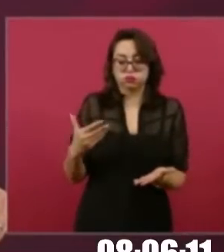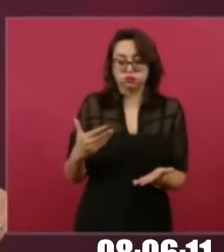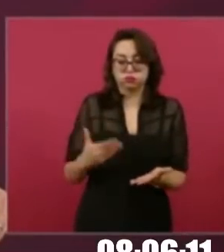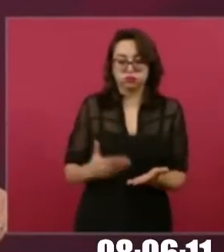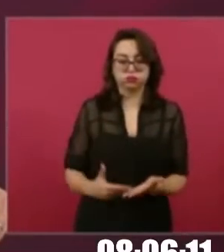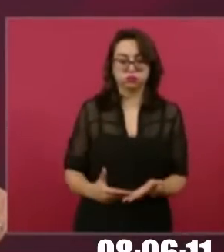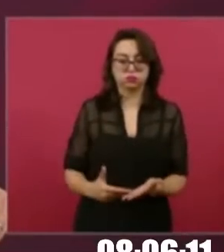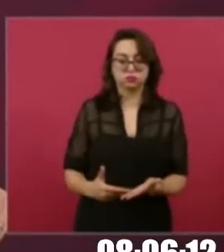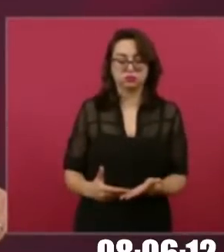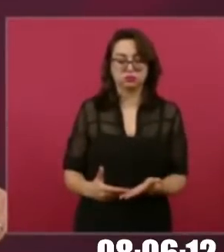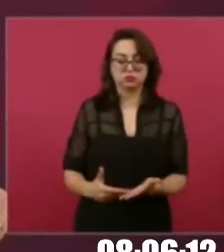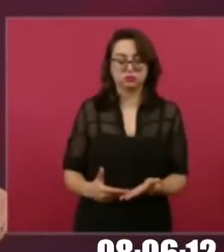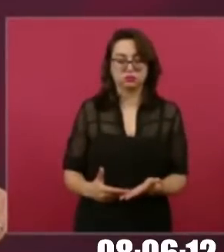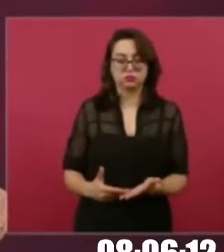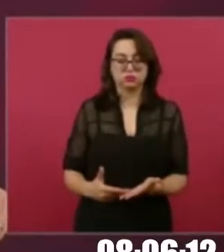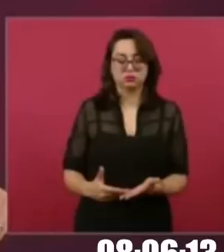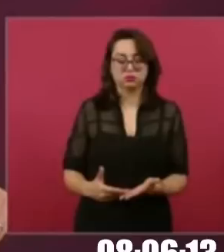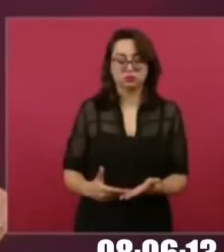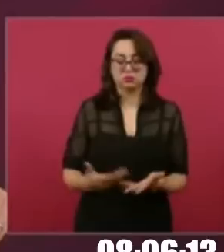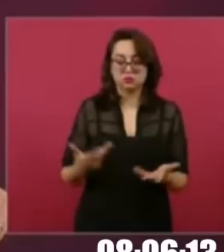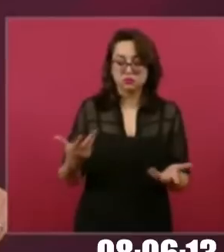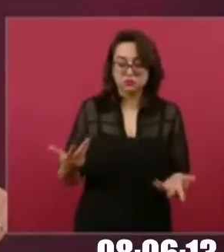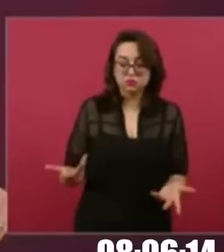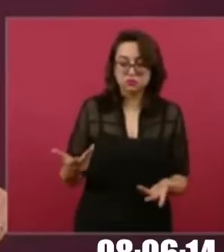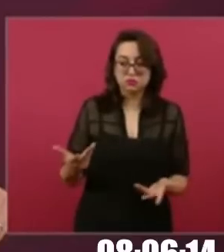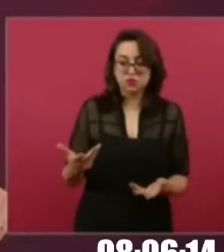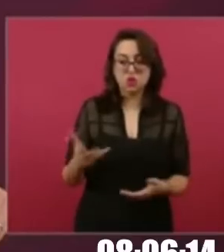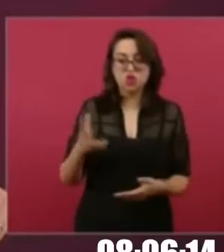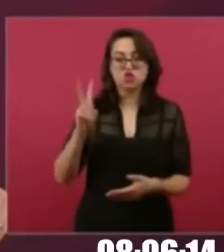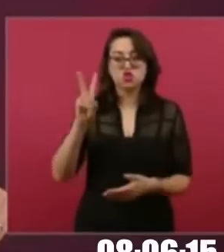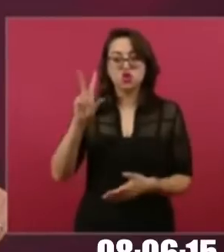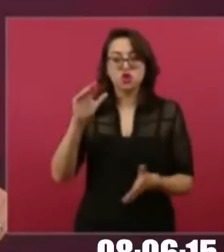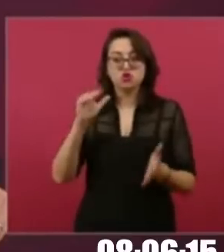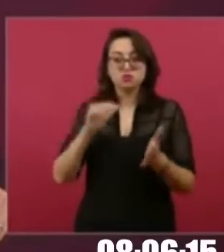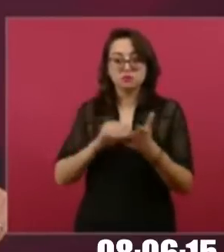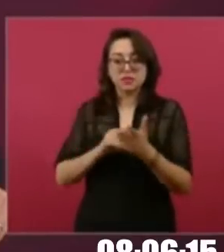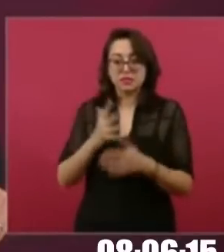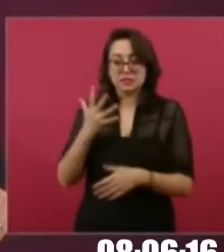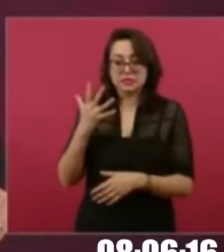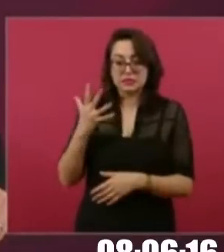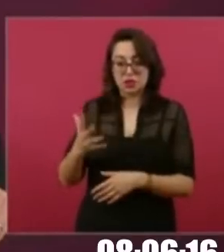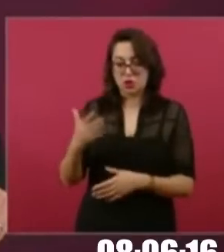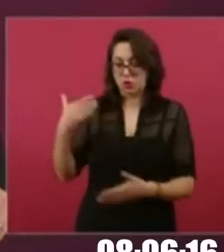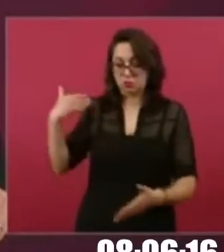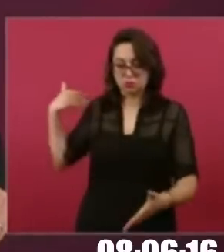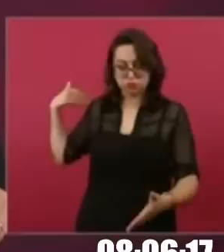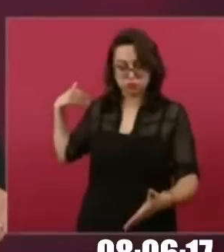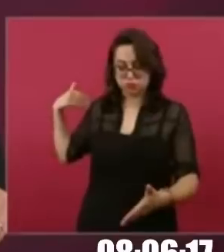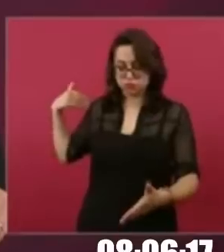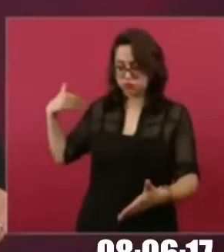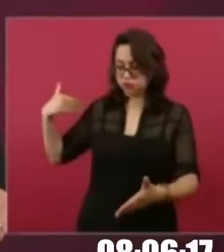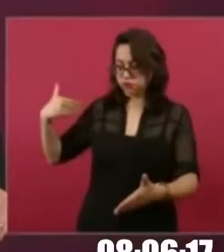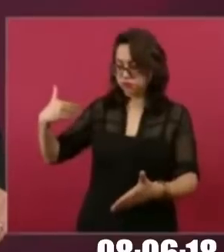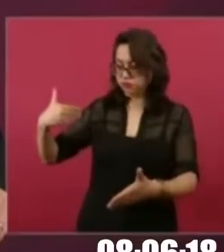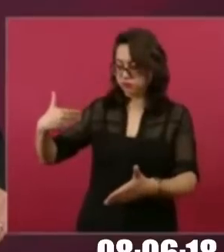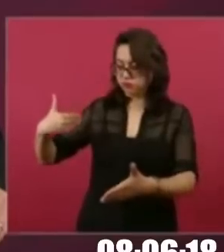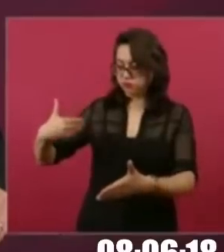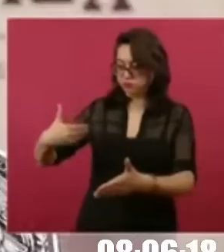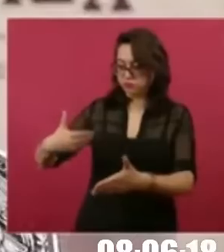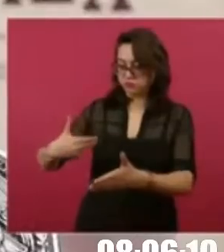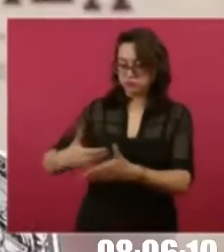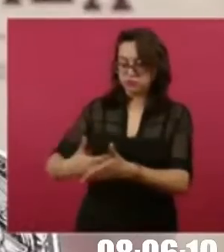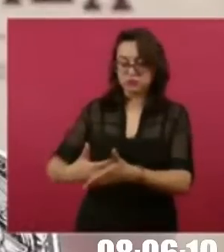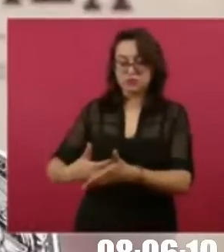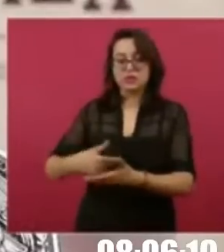no había sala de expulsión tenían que ir las madres a Santa Rosalía o a Ciudad